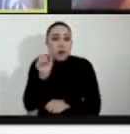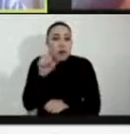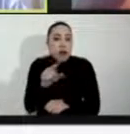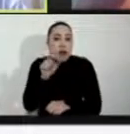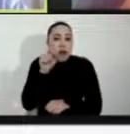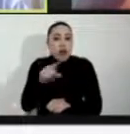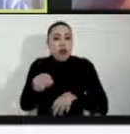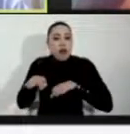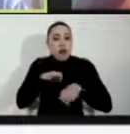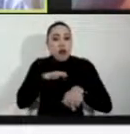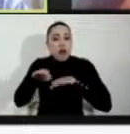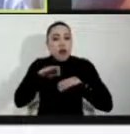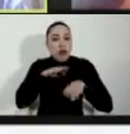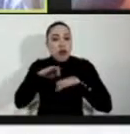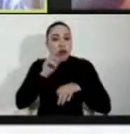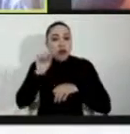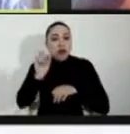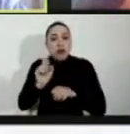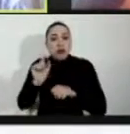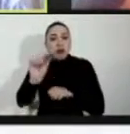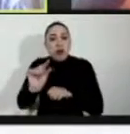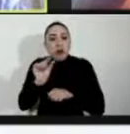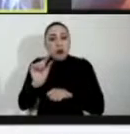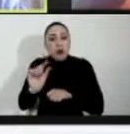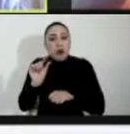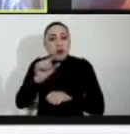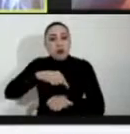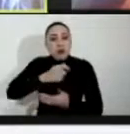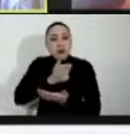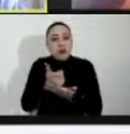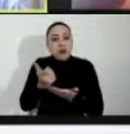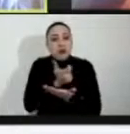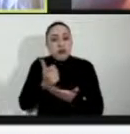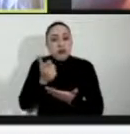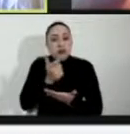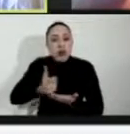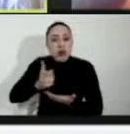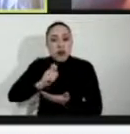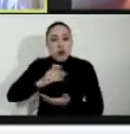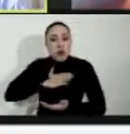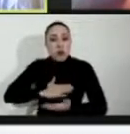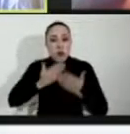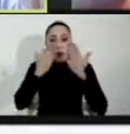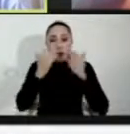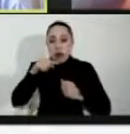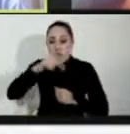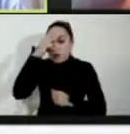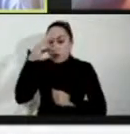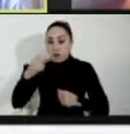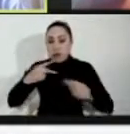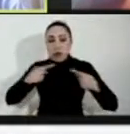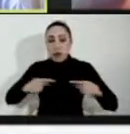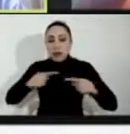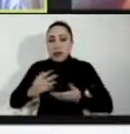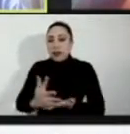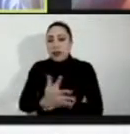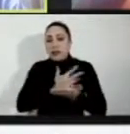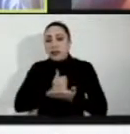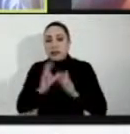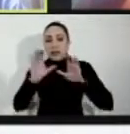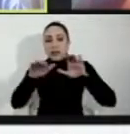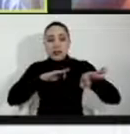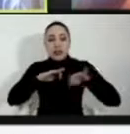de responsabilidad que conlleva su profesión en nuestro país. Y en muchas ocasiones, a